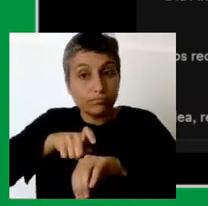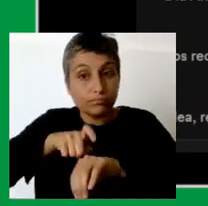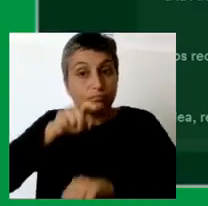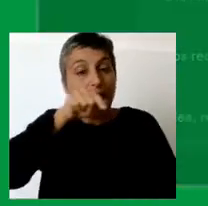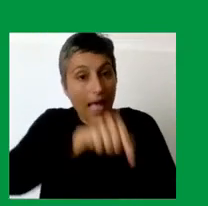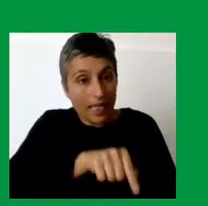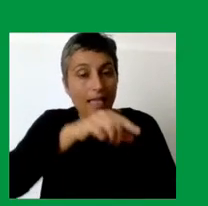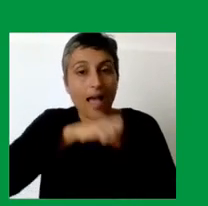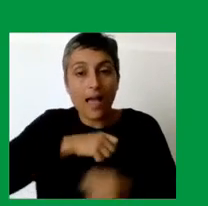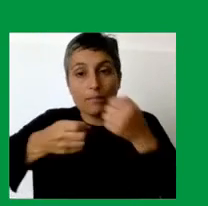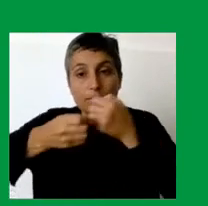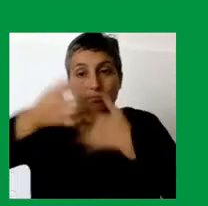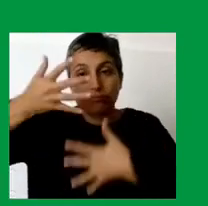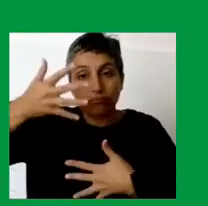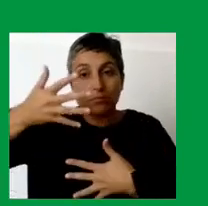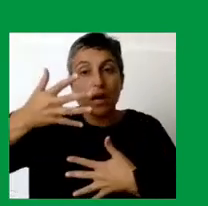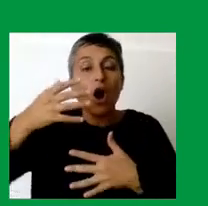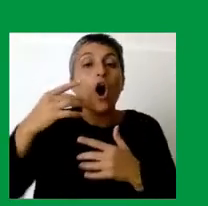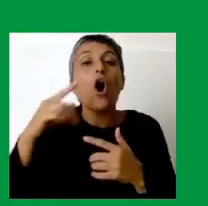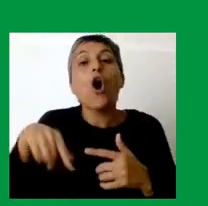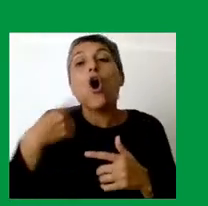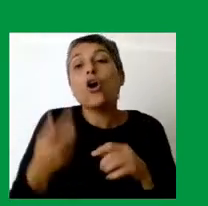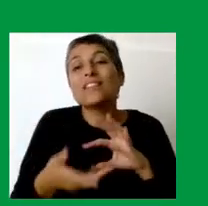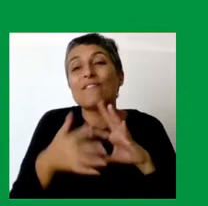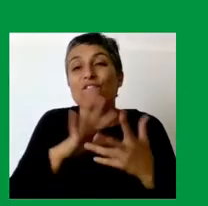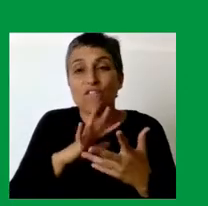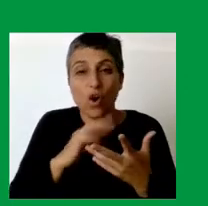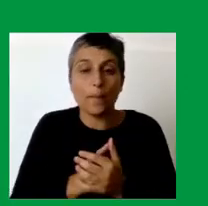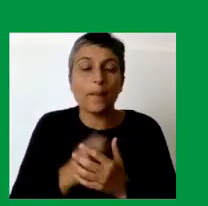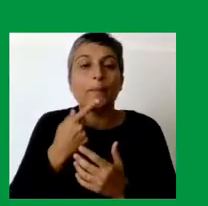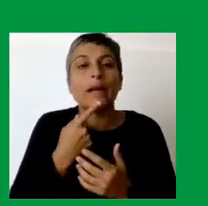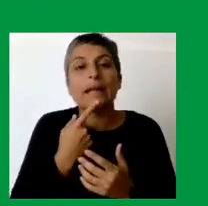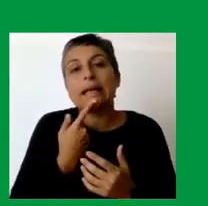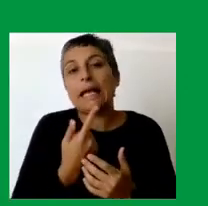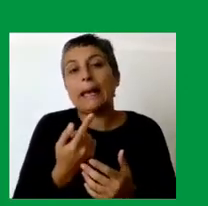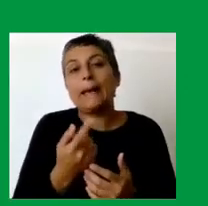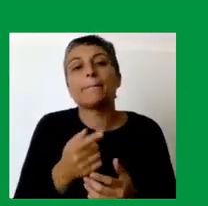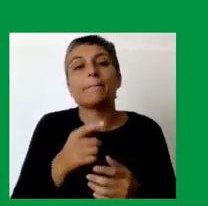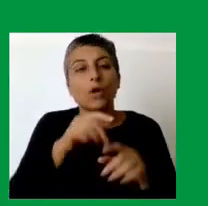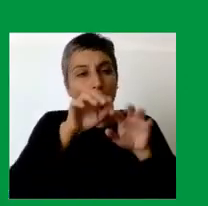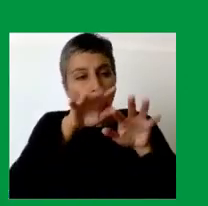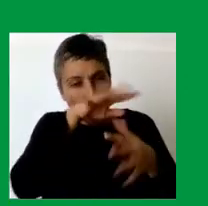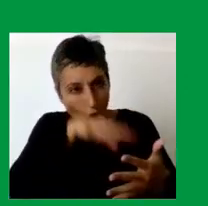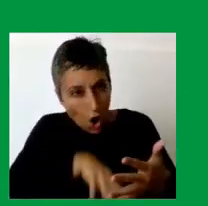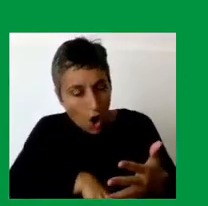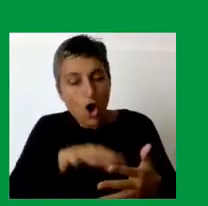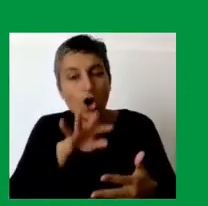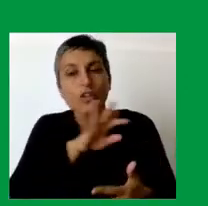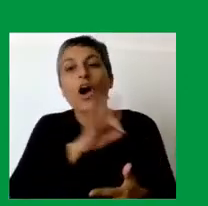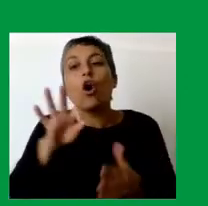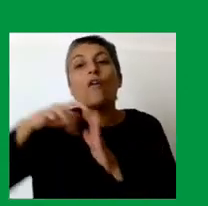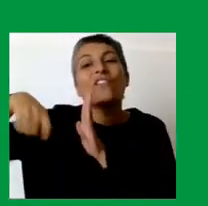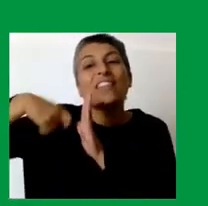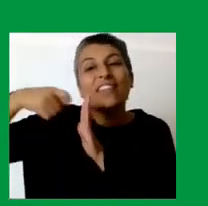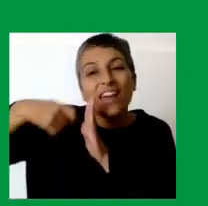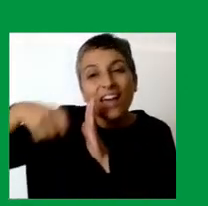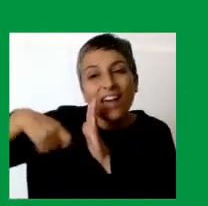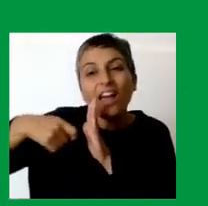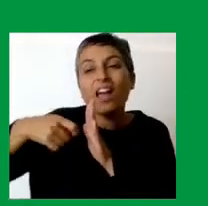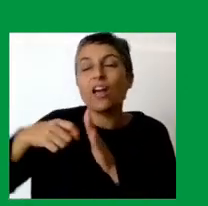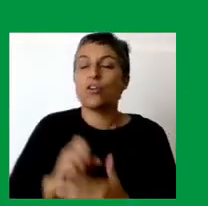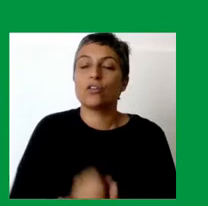un montón de otros tipos de formatos, de notas en HTML, de videos, de,